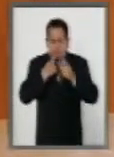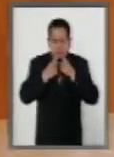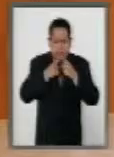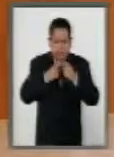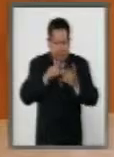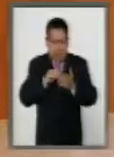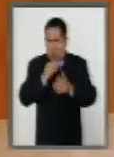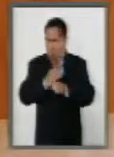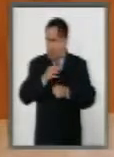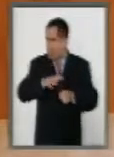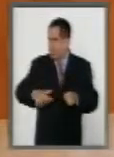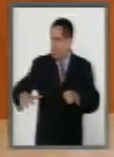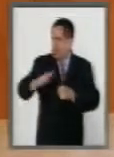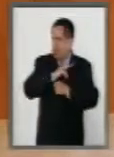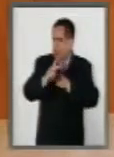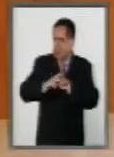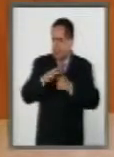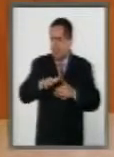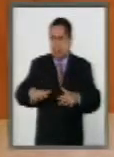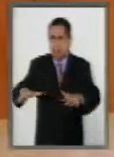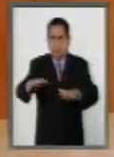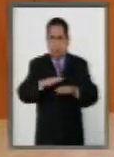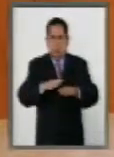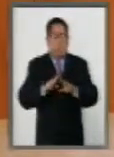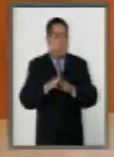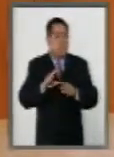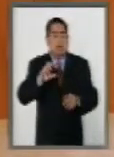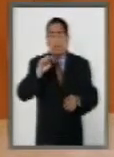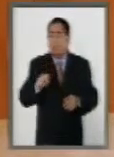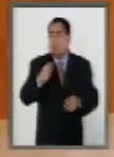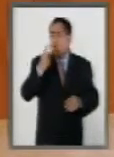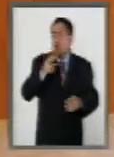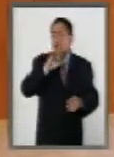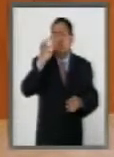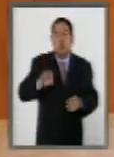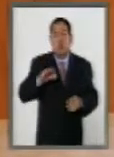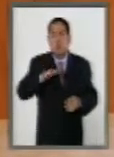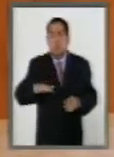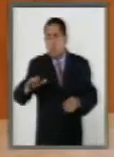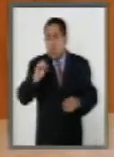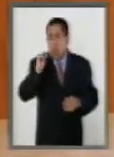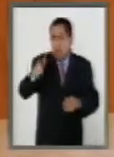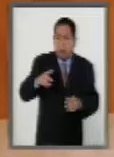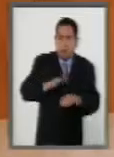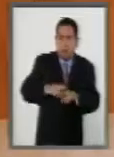nuestro país, con el 62% de la población con algún tipo de